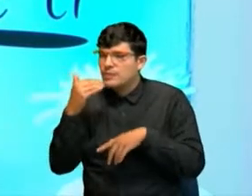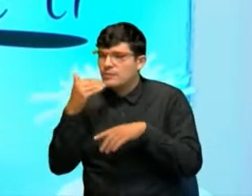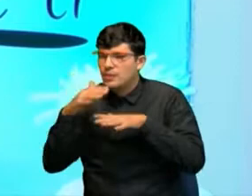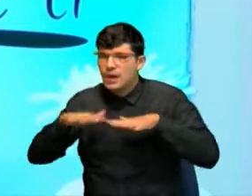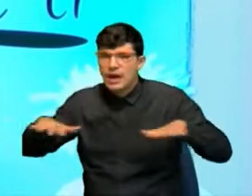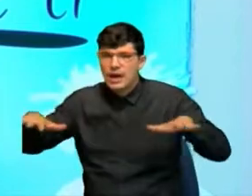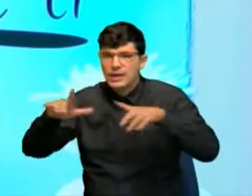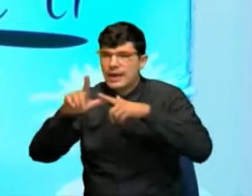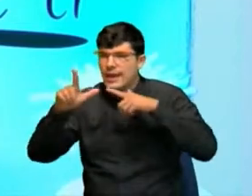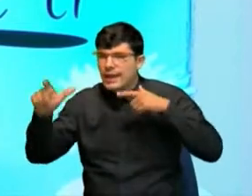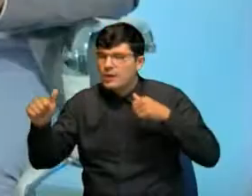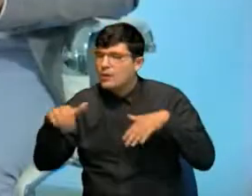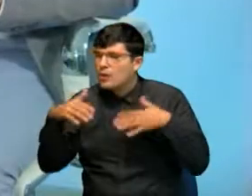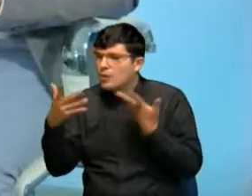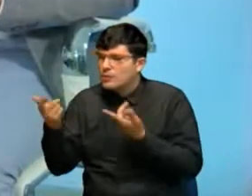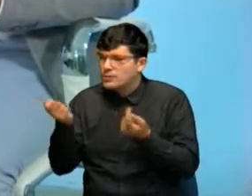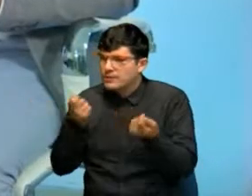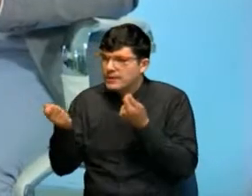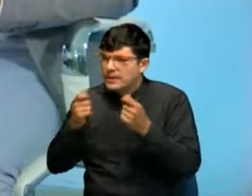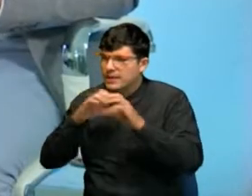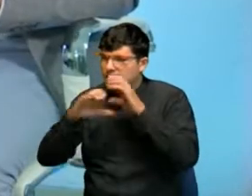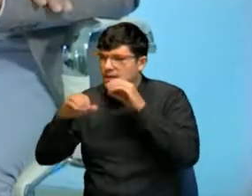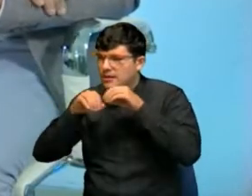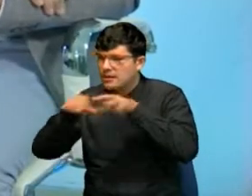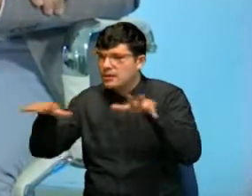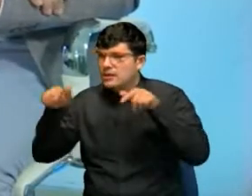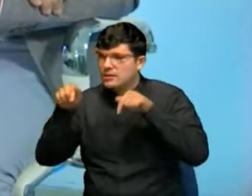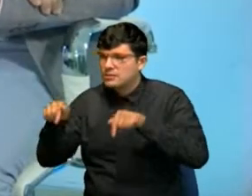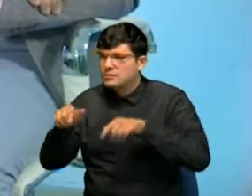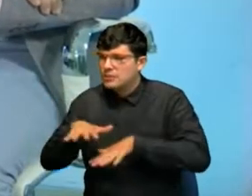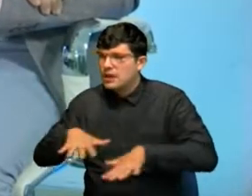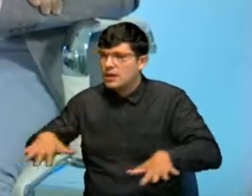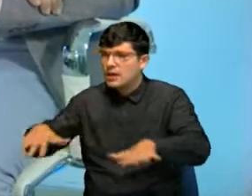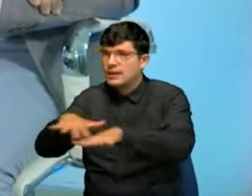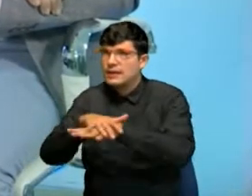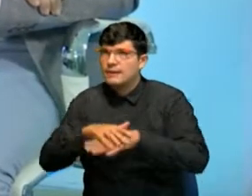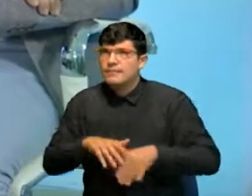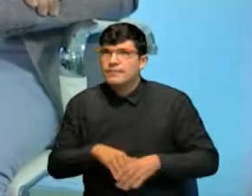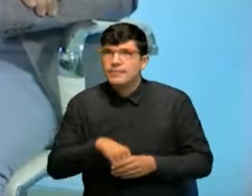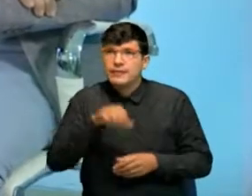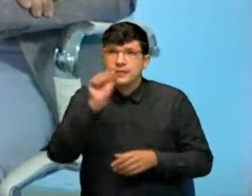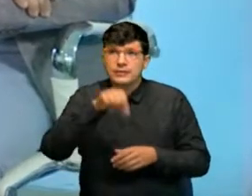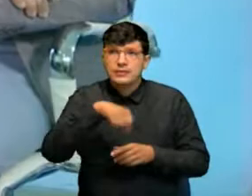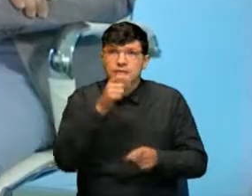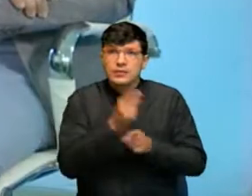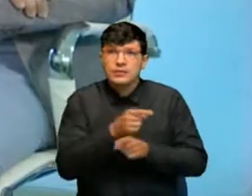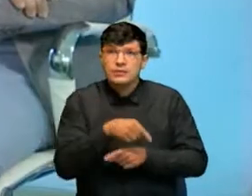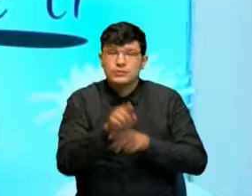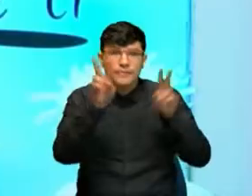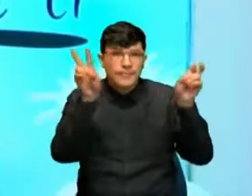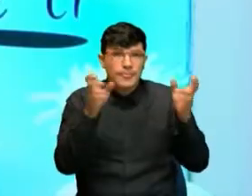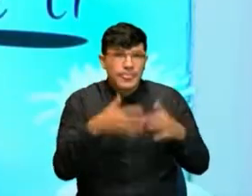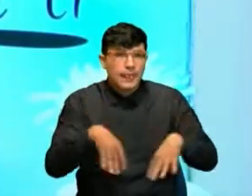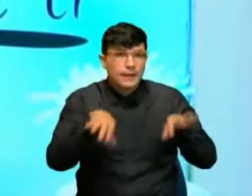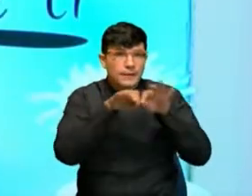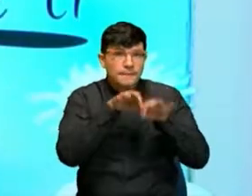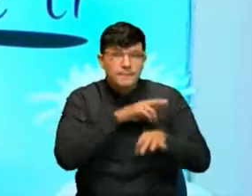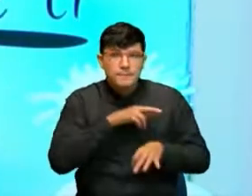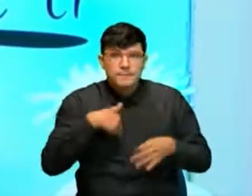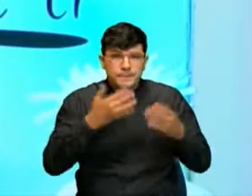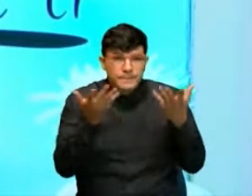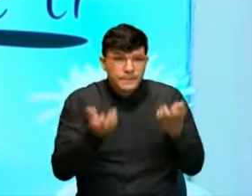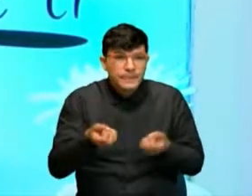comunitarias. ¿Cómo se va a manejar ese tema de las asignaciones a estas emisoras? Mira, hay otra cosa importante. Parte de lo que queremos compartirlo a toda la